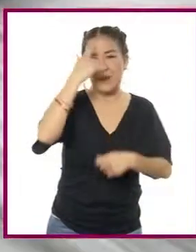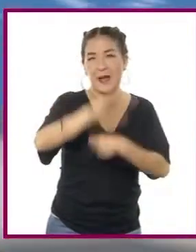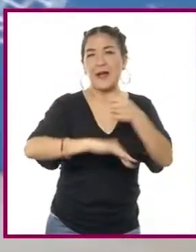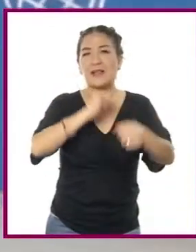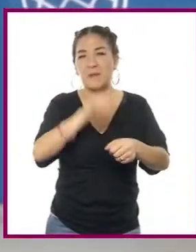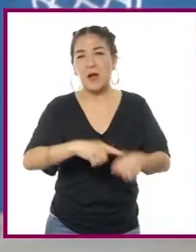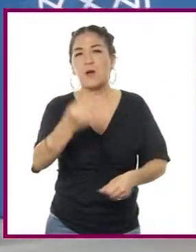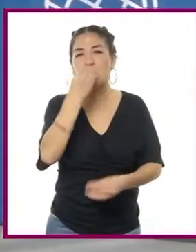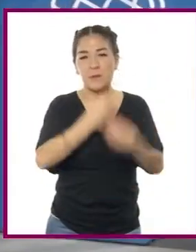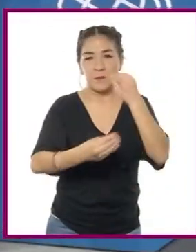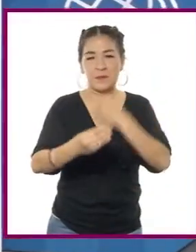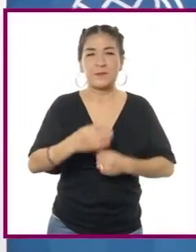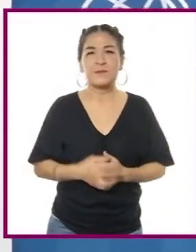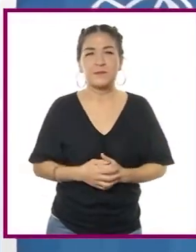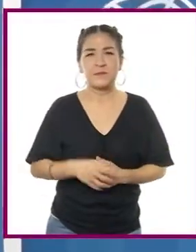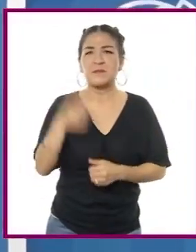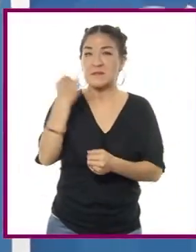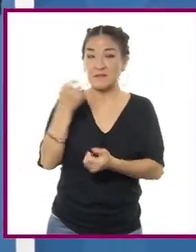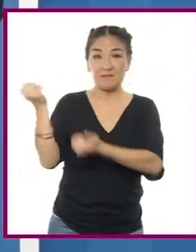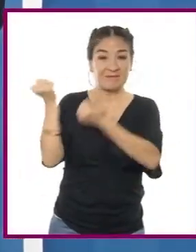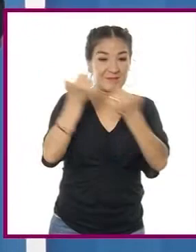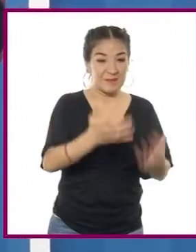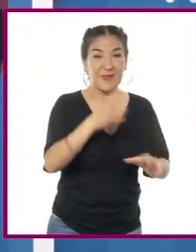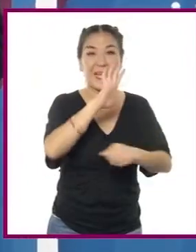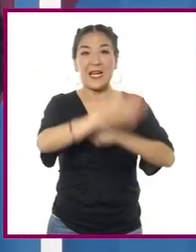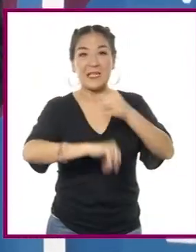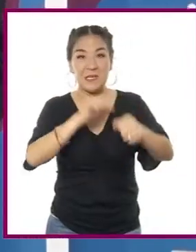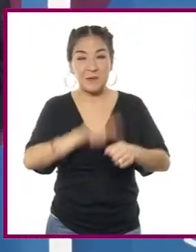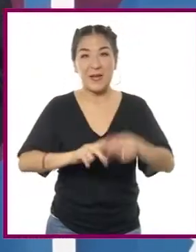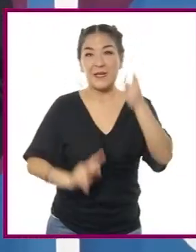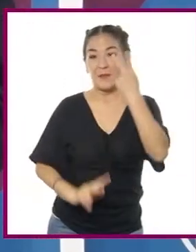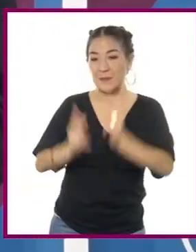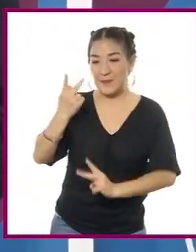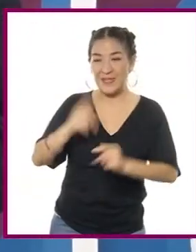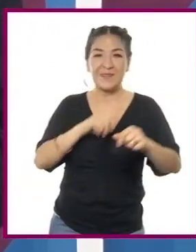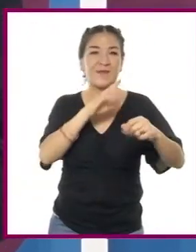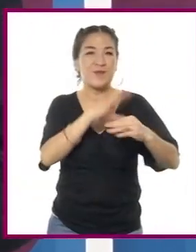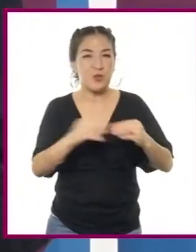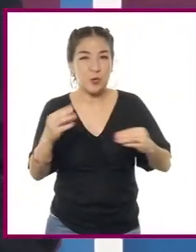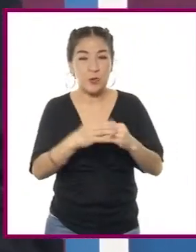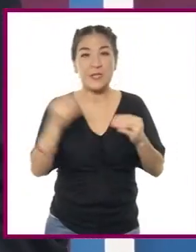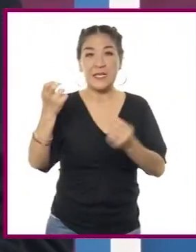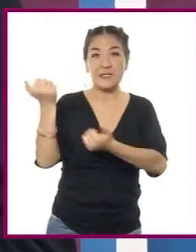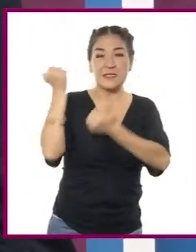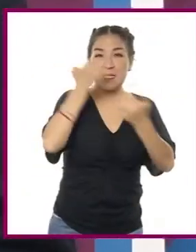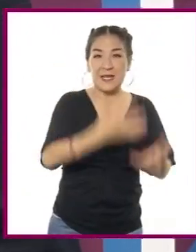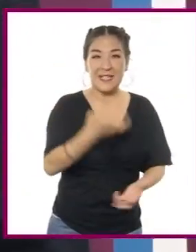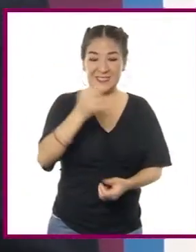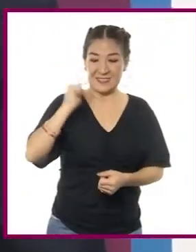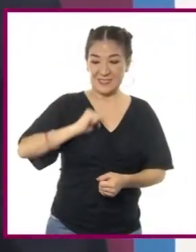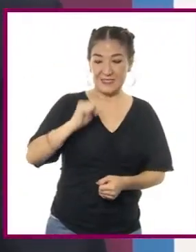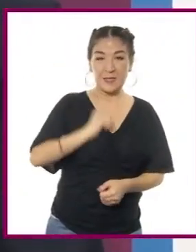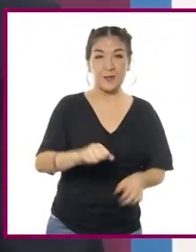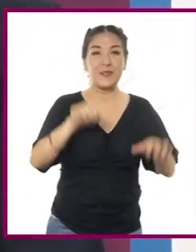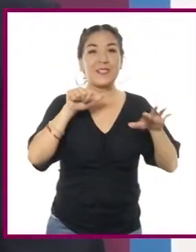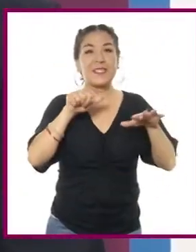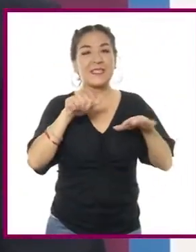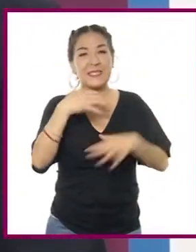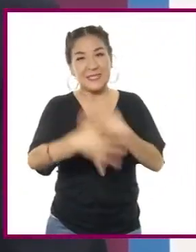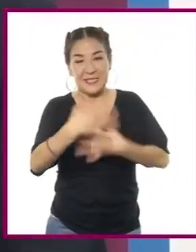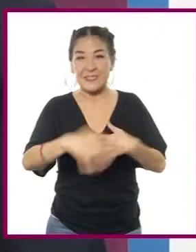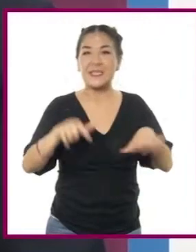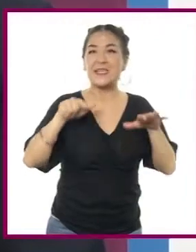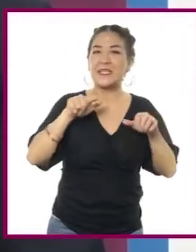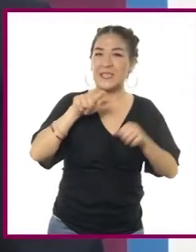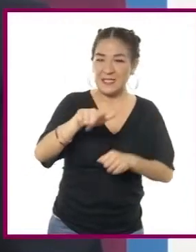paisaje. La introducción de especies animales y vegetales que tuvo lugar entre los siglos XV y XVI se produjo en